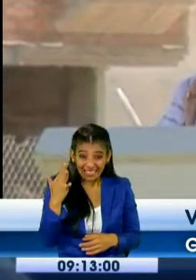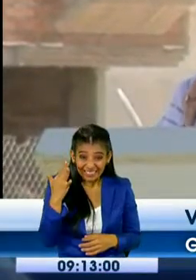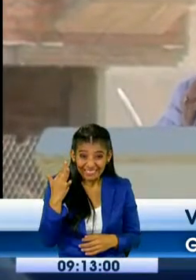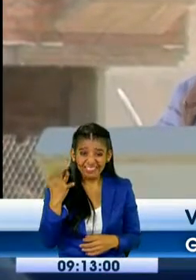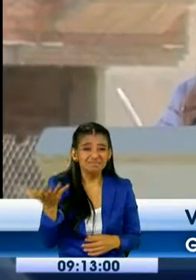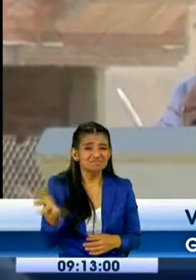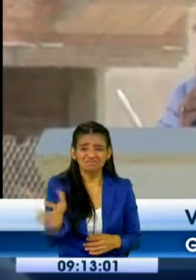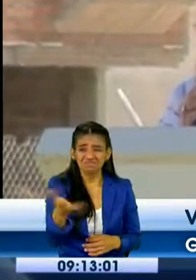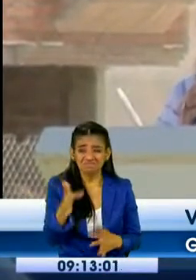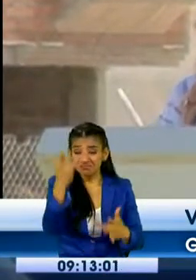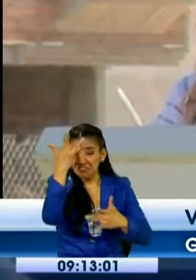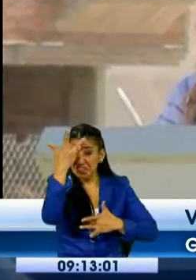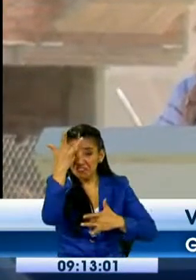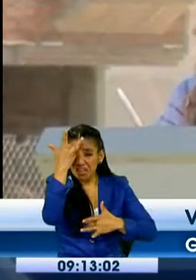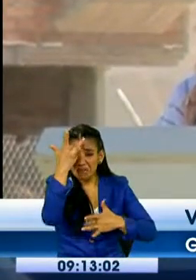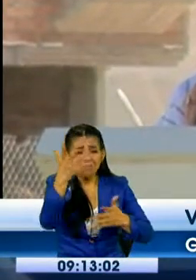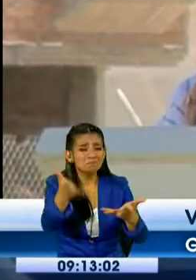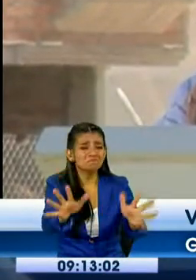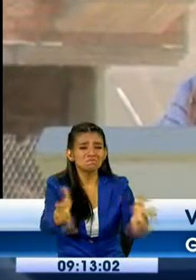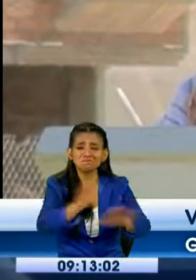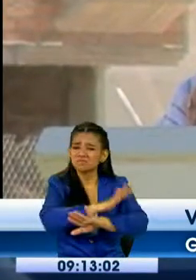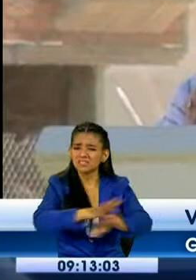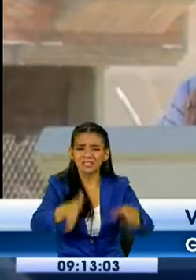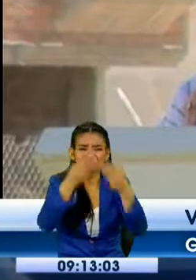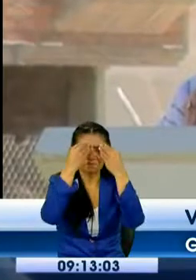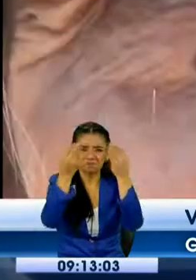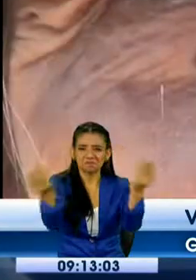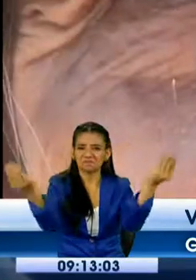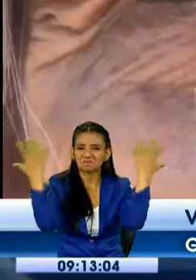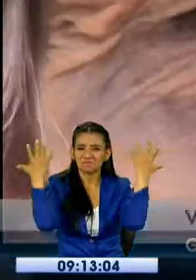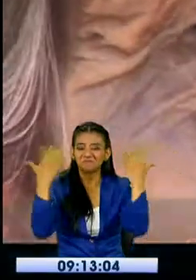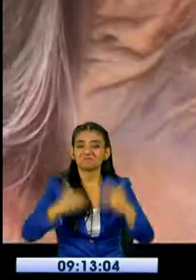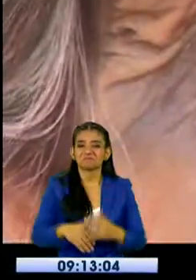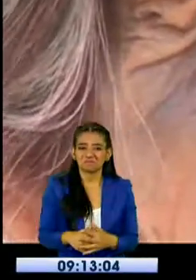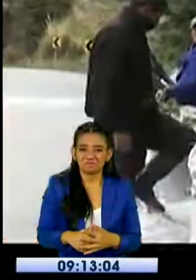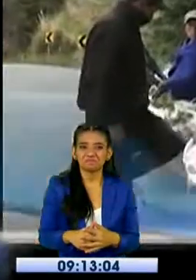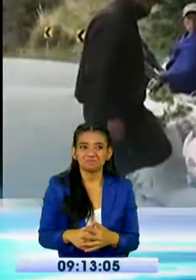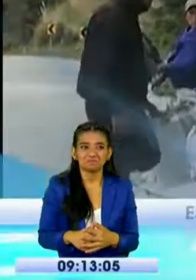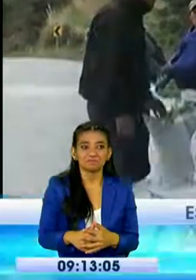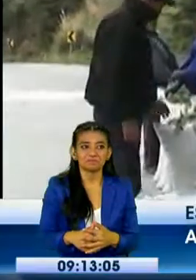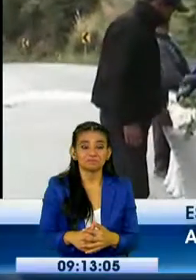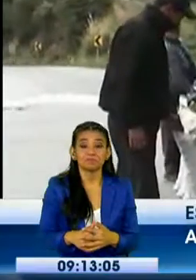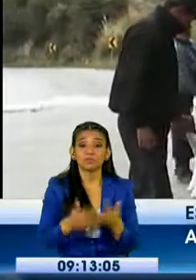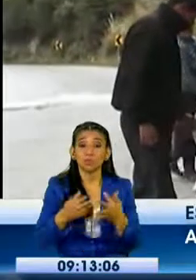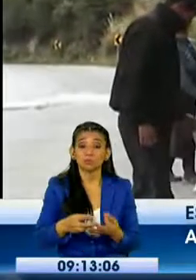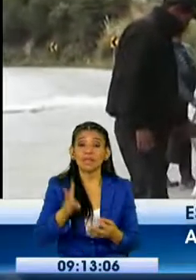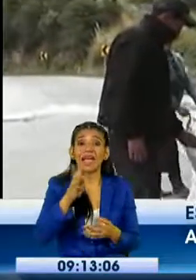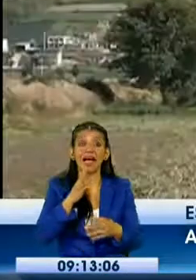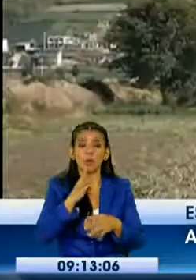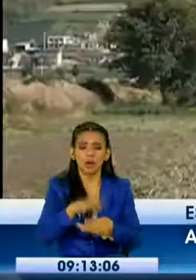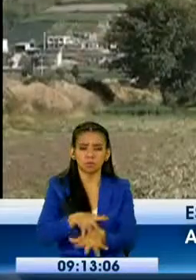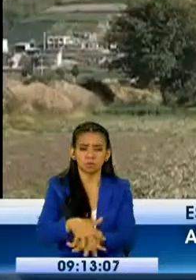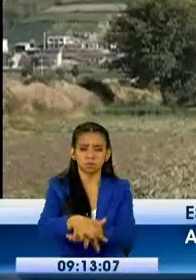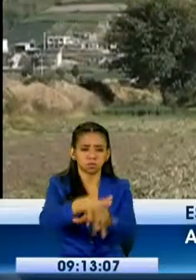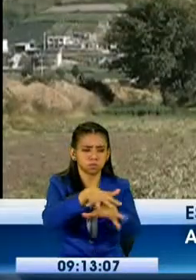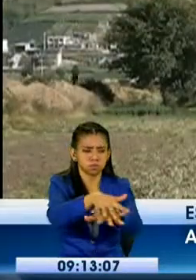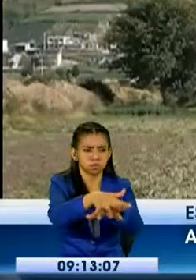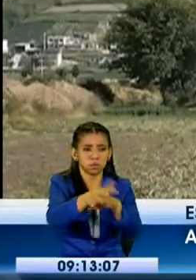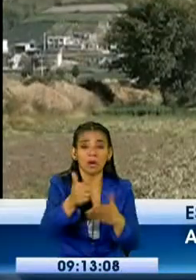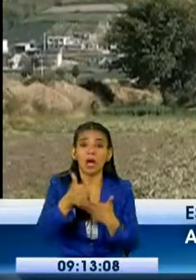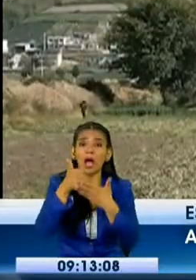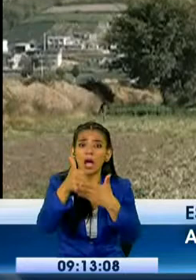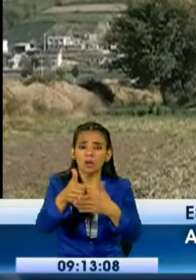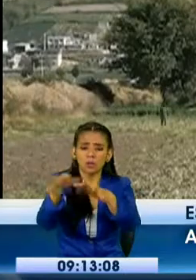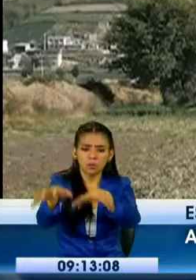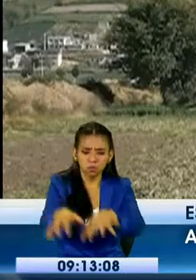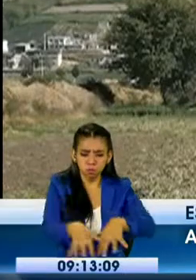esas enfermedades quedaron en el pasado. Mientras tanto, los sistemas de agua de riego ayudarán a que las zonas de